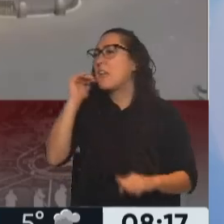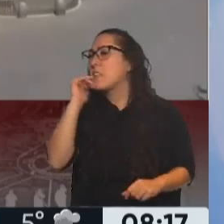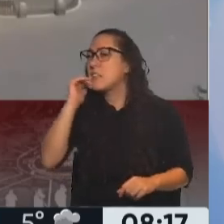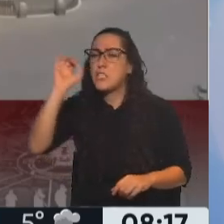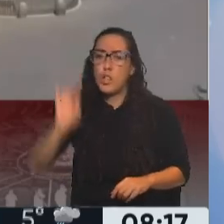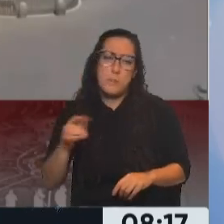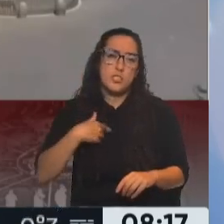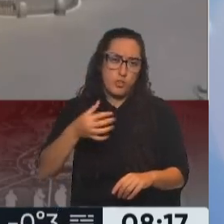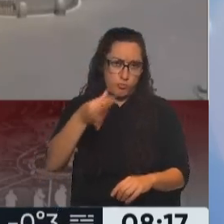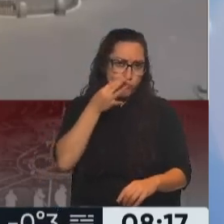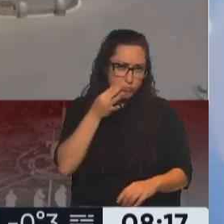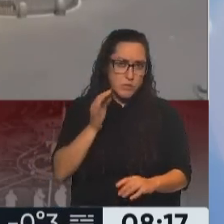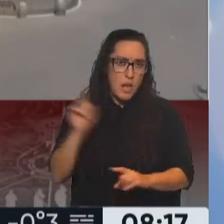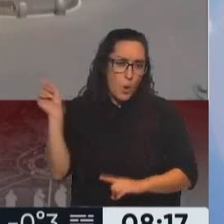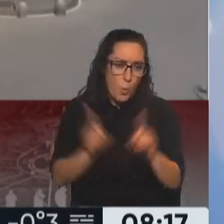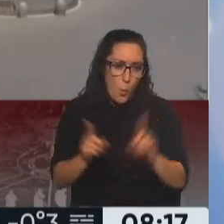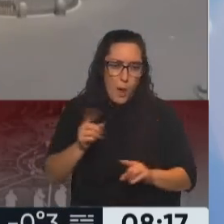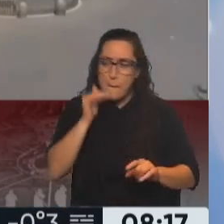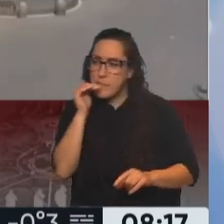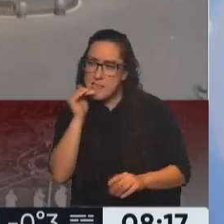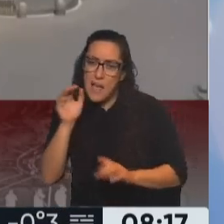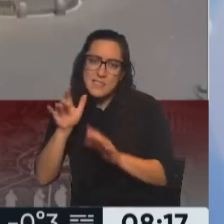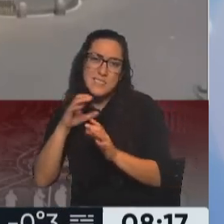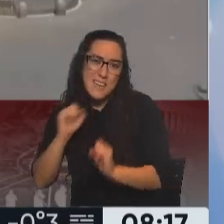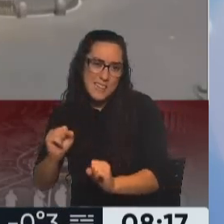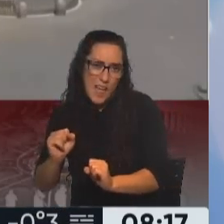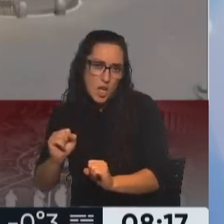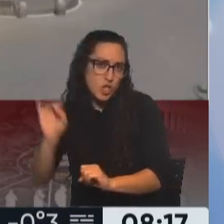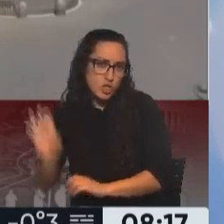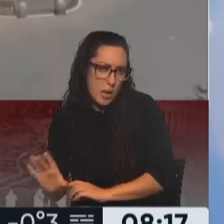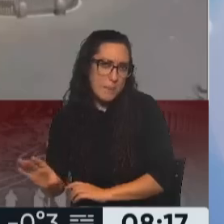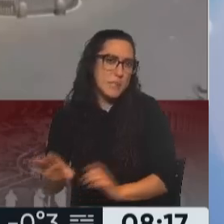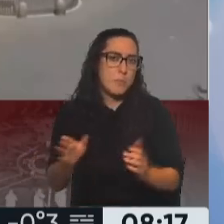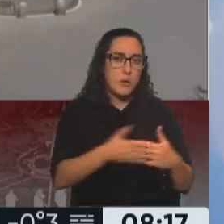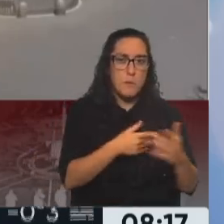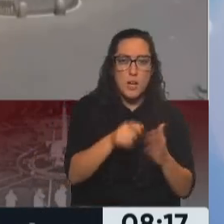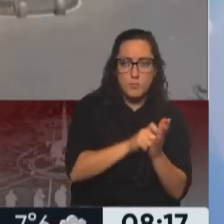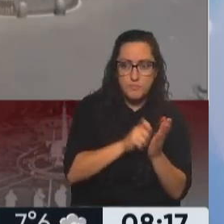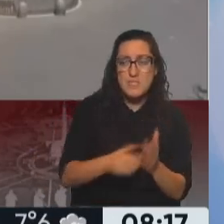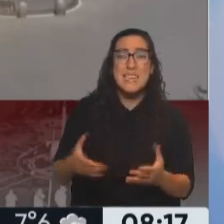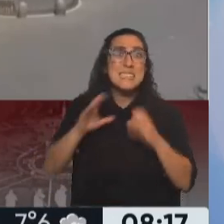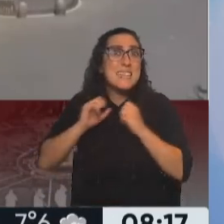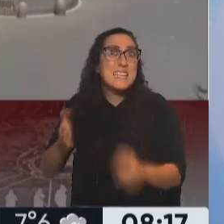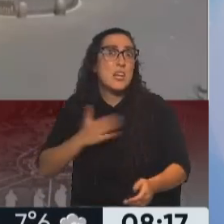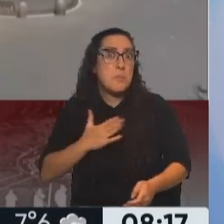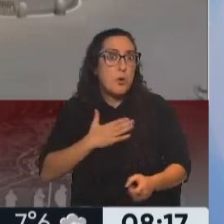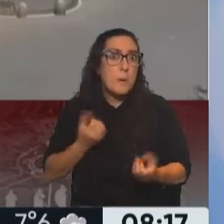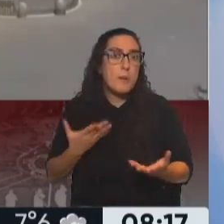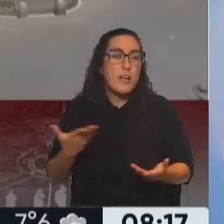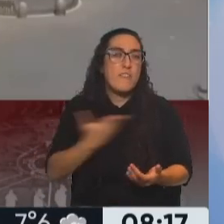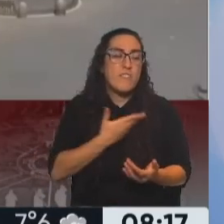consta, las cosas que tenía que escribir, o se las daba por escrito, y pobre los secretarios, porque la letra